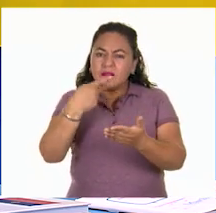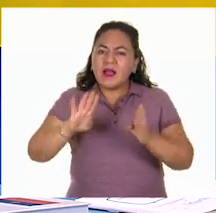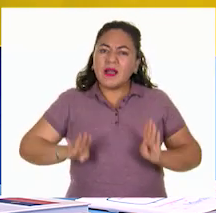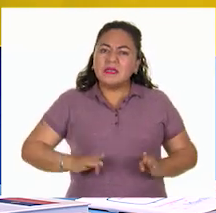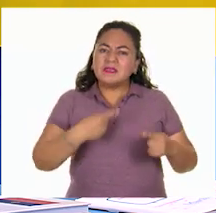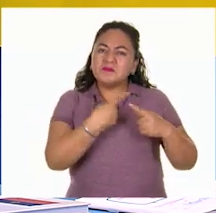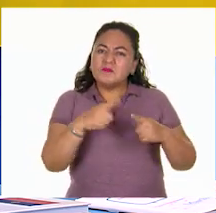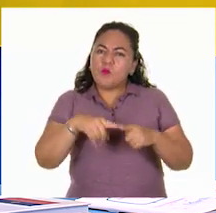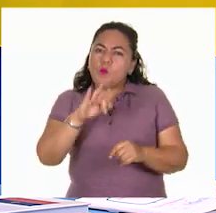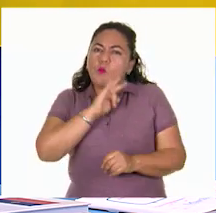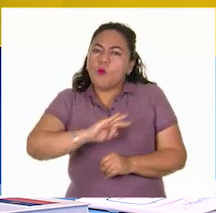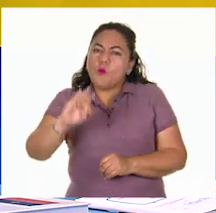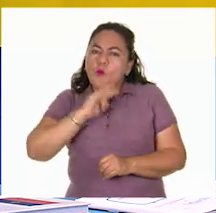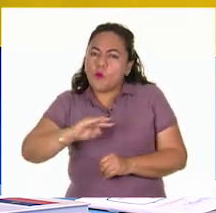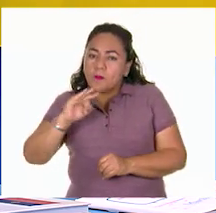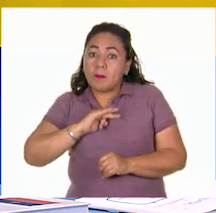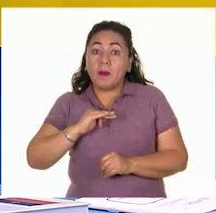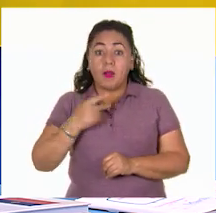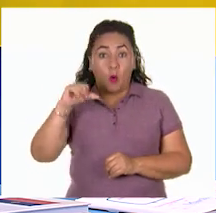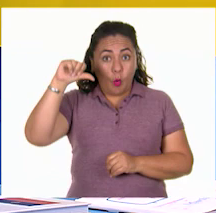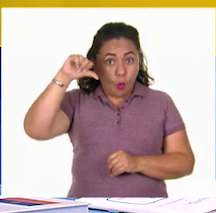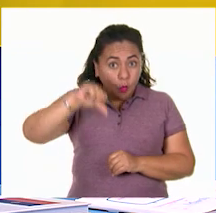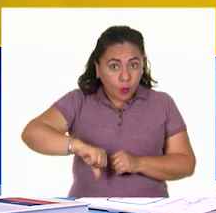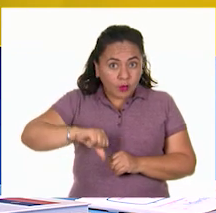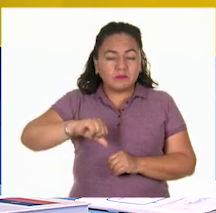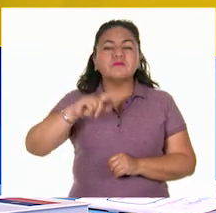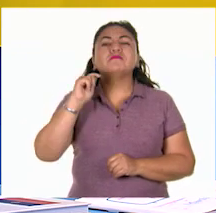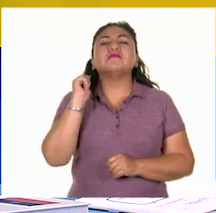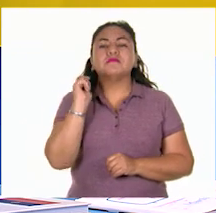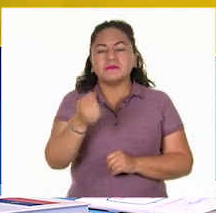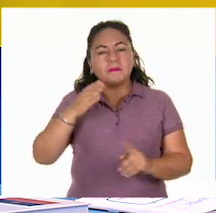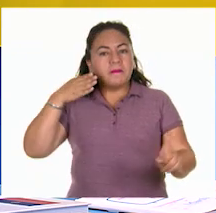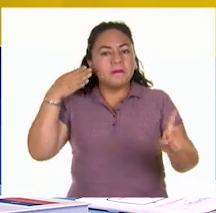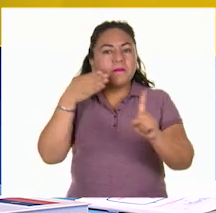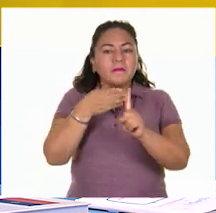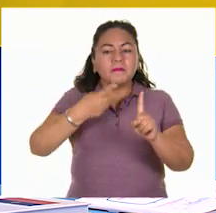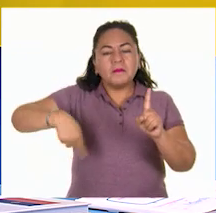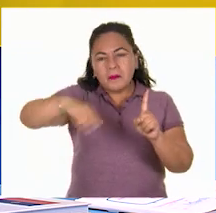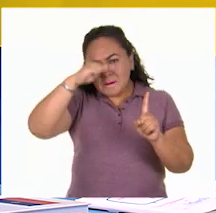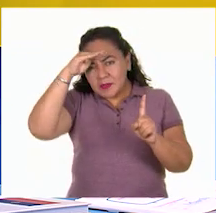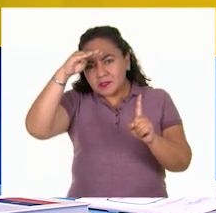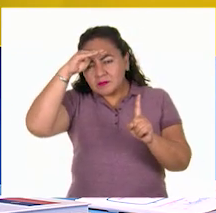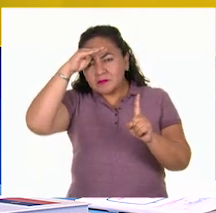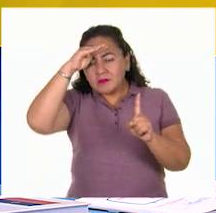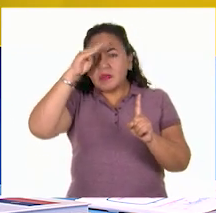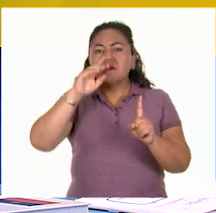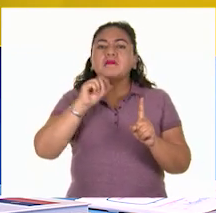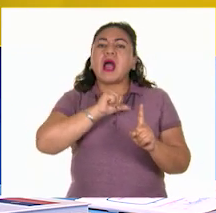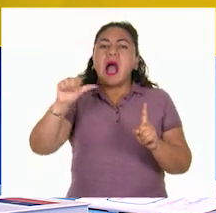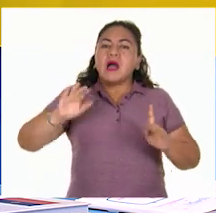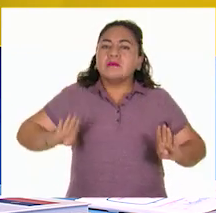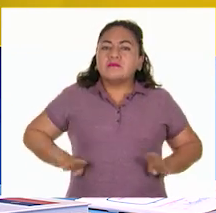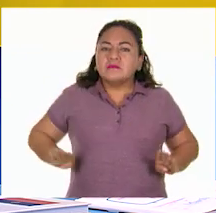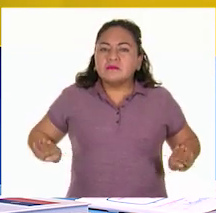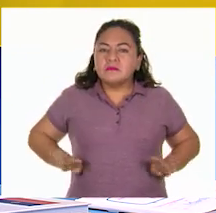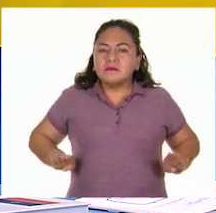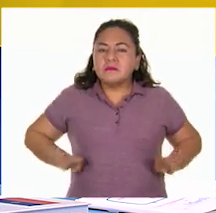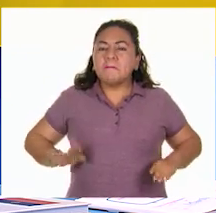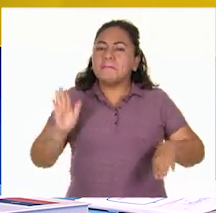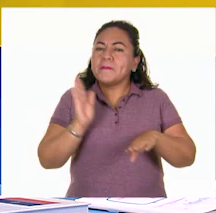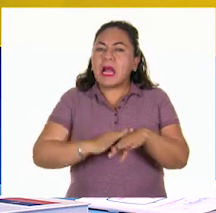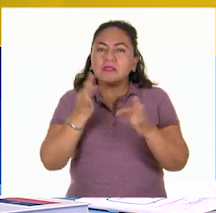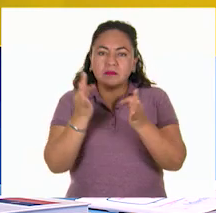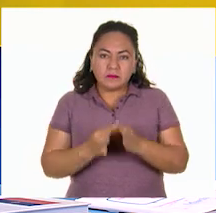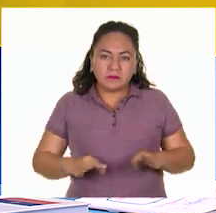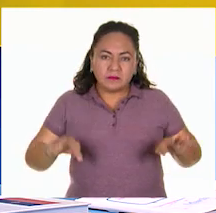diversas posibilidades, pero el día de hoy nos centraremos en reflexionar en algunas de las características